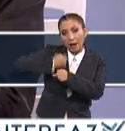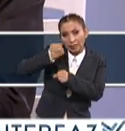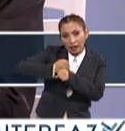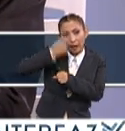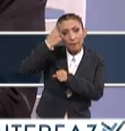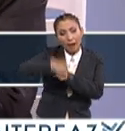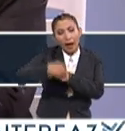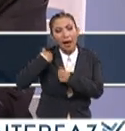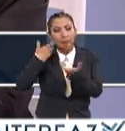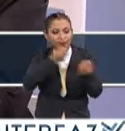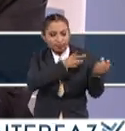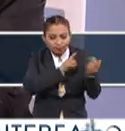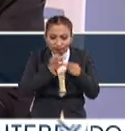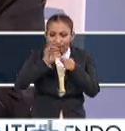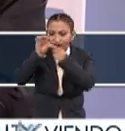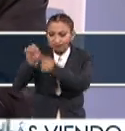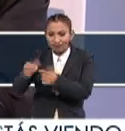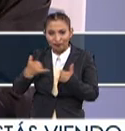prácticas, para ir nosotros